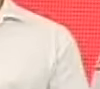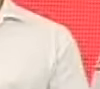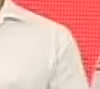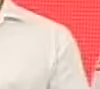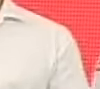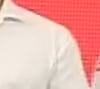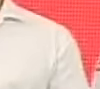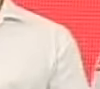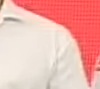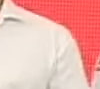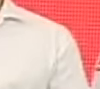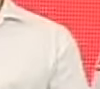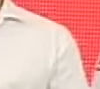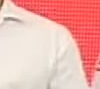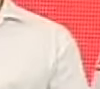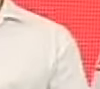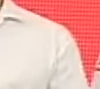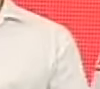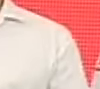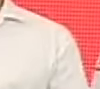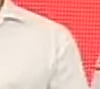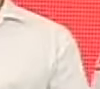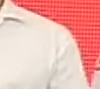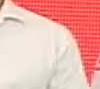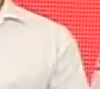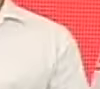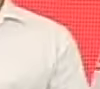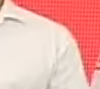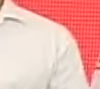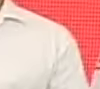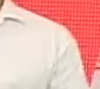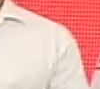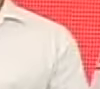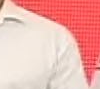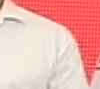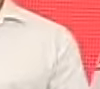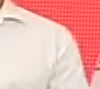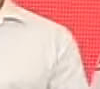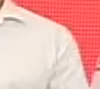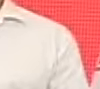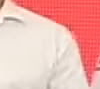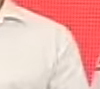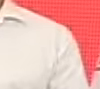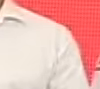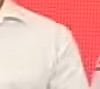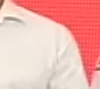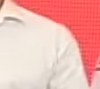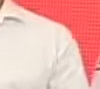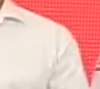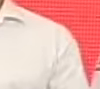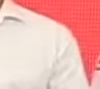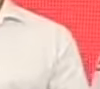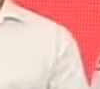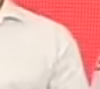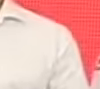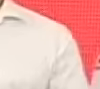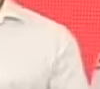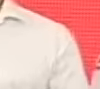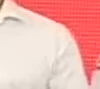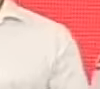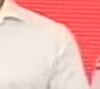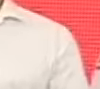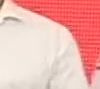Bienvenido, bienvenida. Igual, compañeros presidentes, primeros ministros, jefes de delegación,